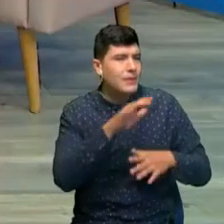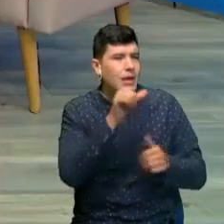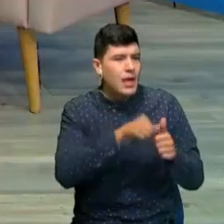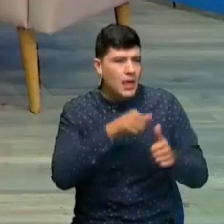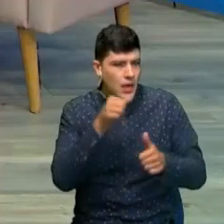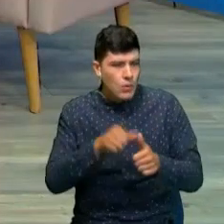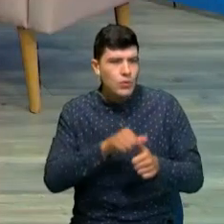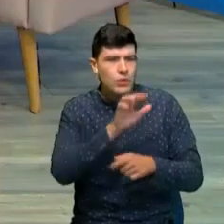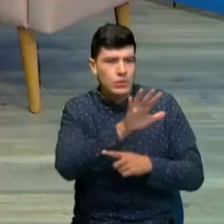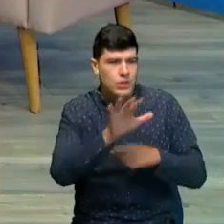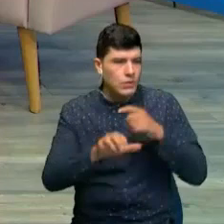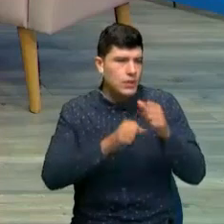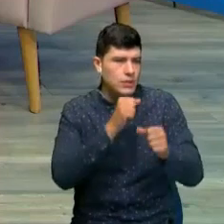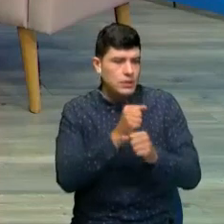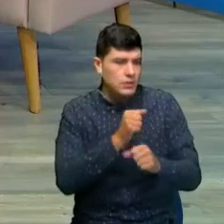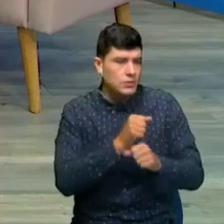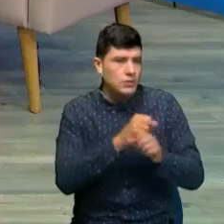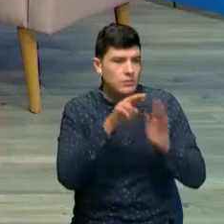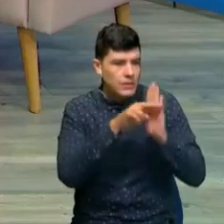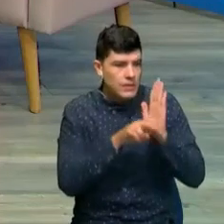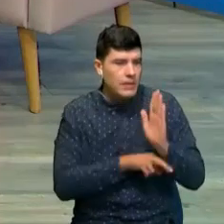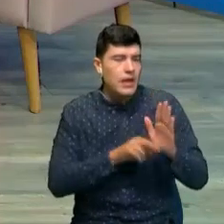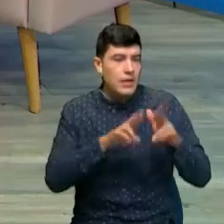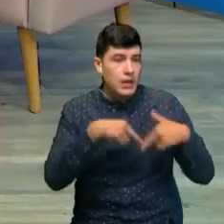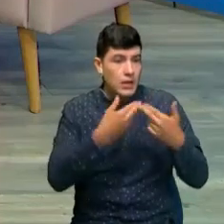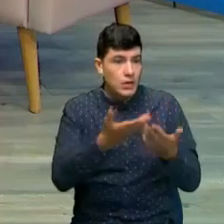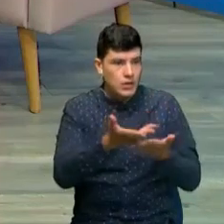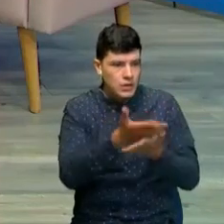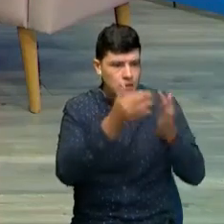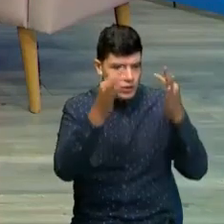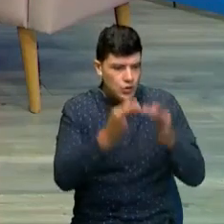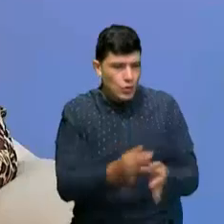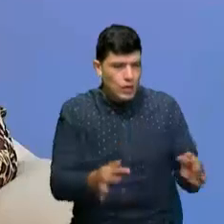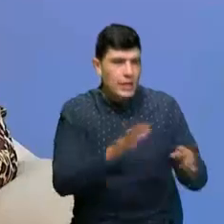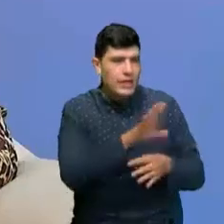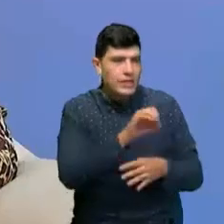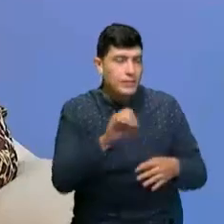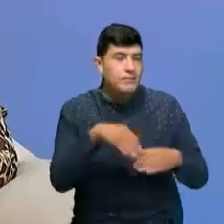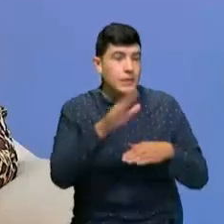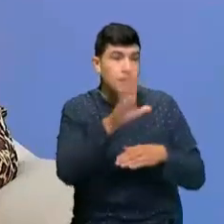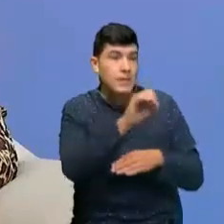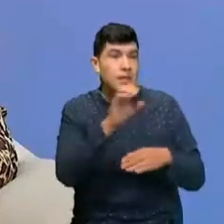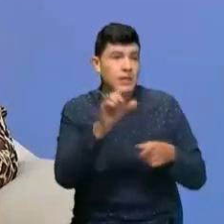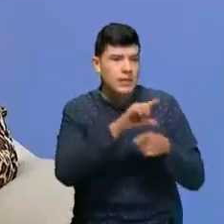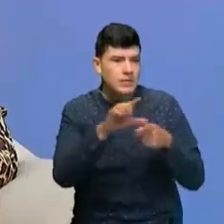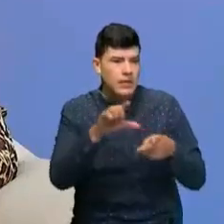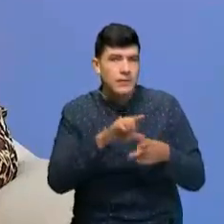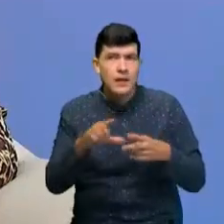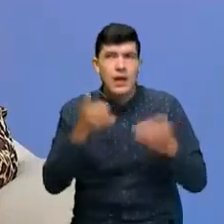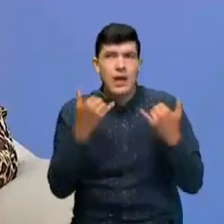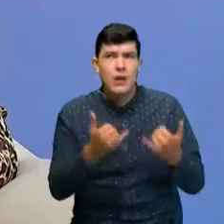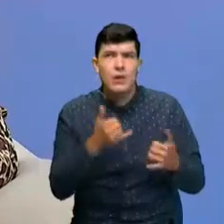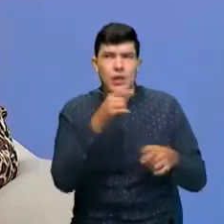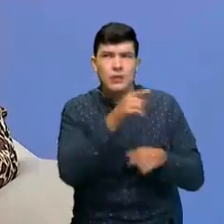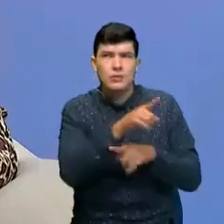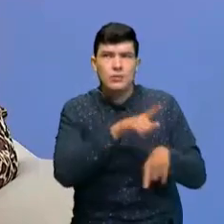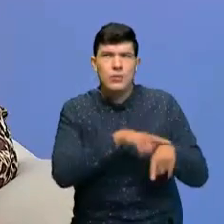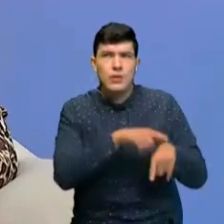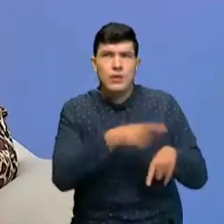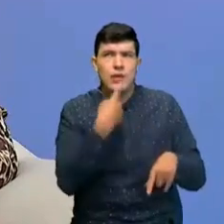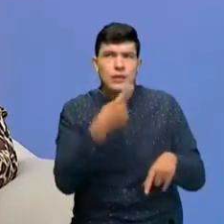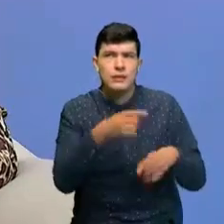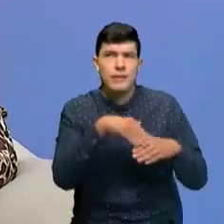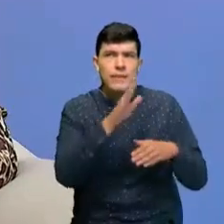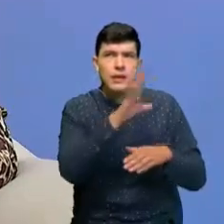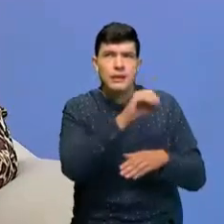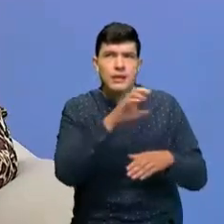55 años de edad. Okay. Reunir la semana 500, más de 500 semanas. Es decir, en este momento, al decir más de 500 semanas,